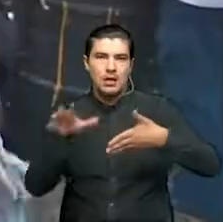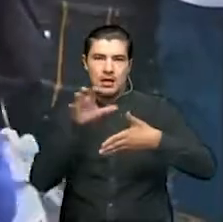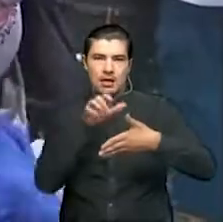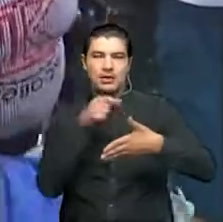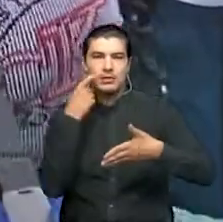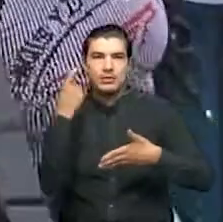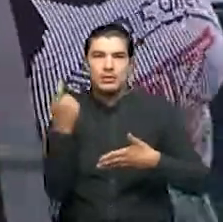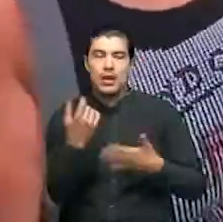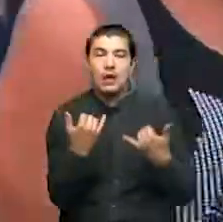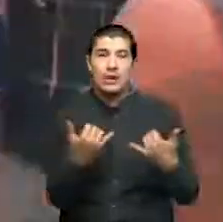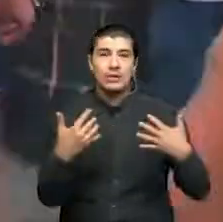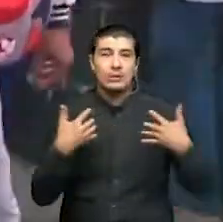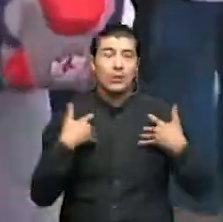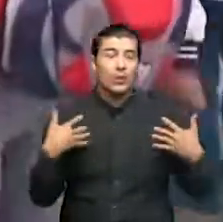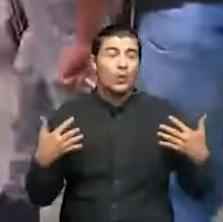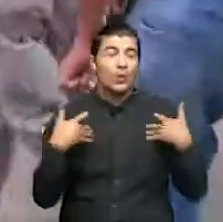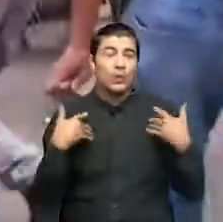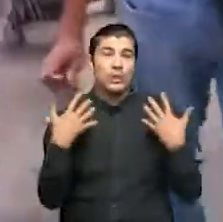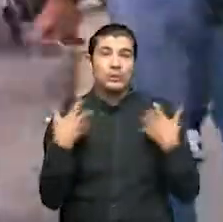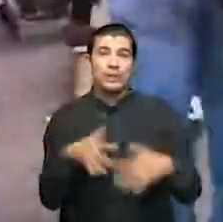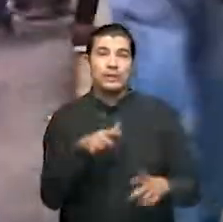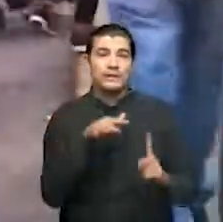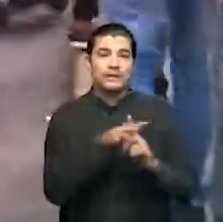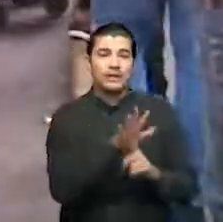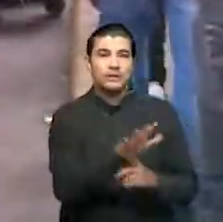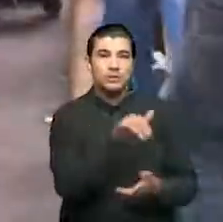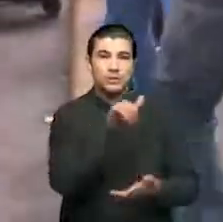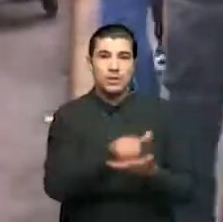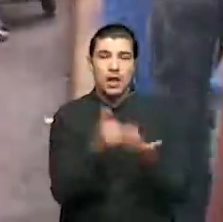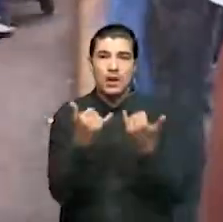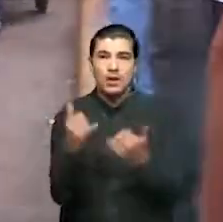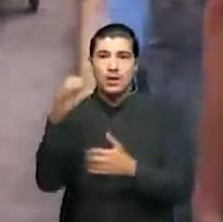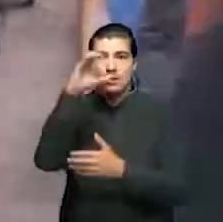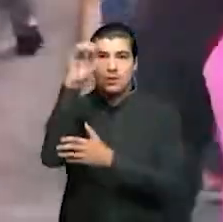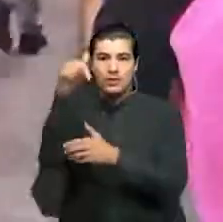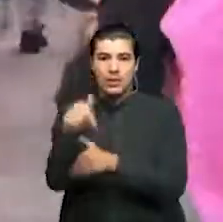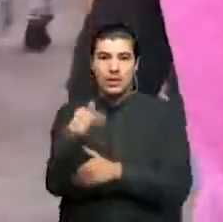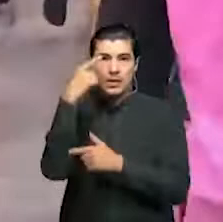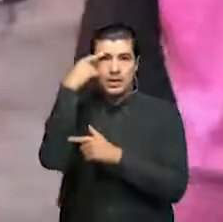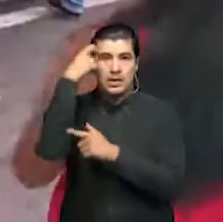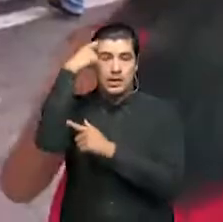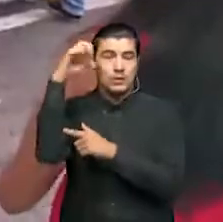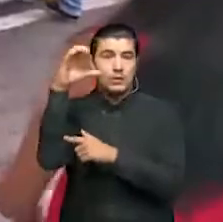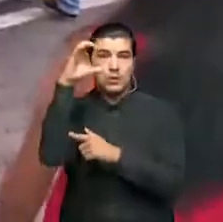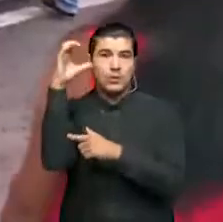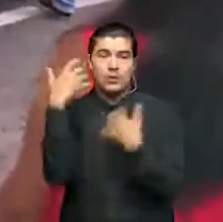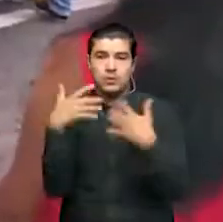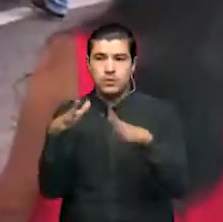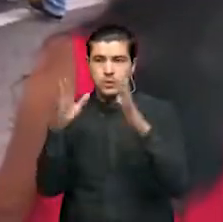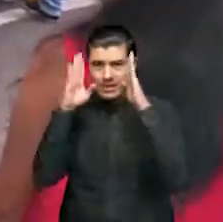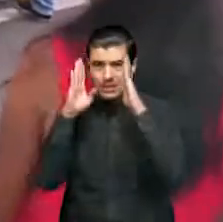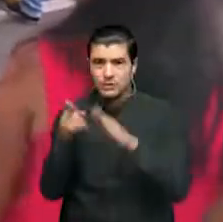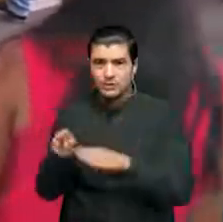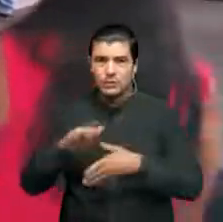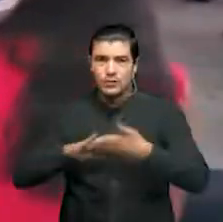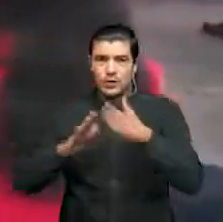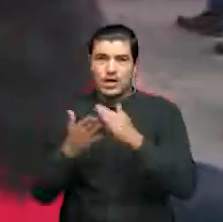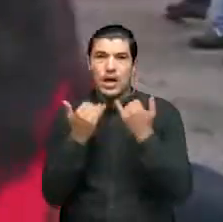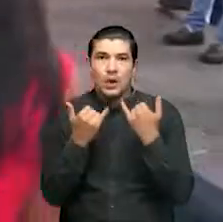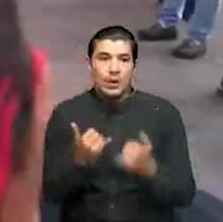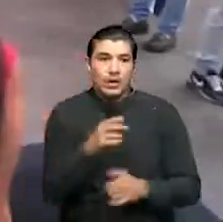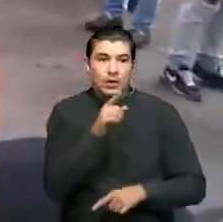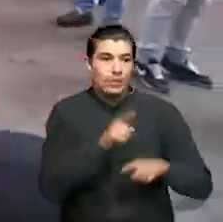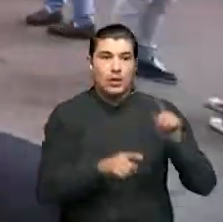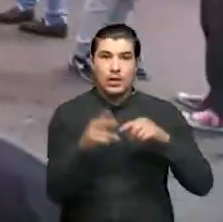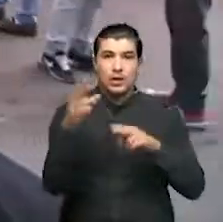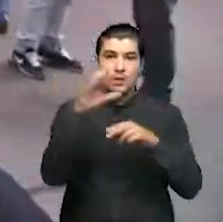están sufriendo de manera especial. En Colombia los retos son amplios para la atención a esta población. Pero al final no puede ni